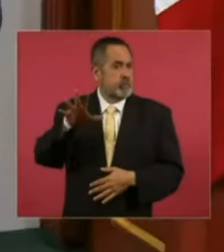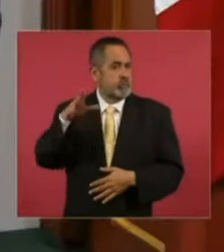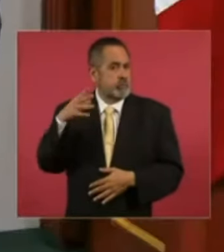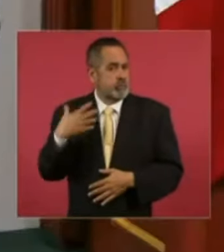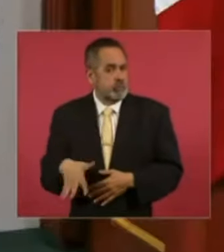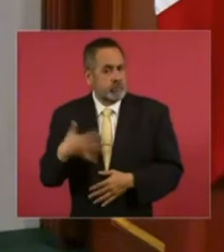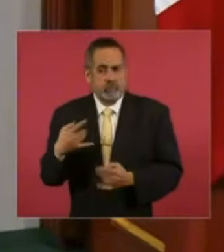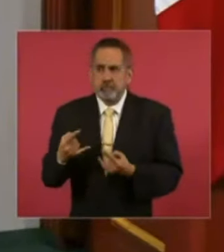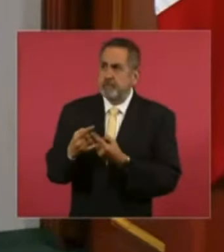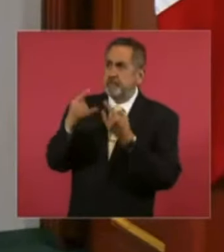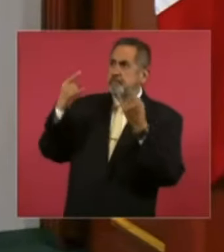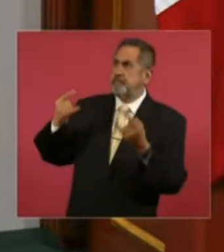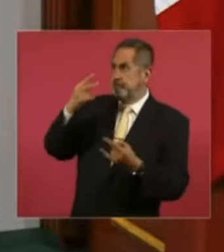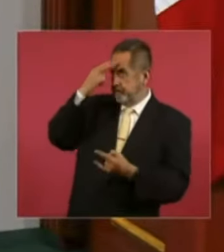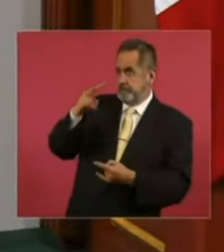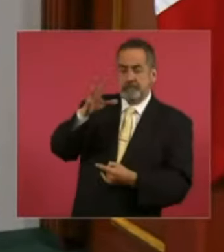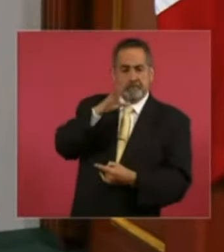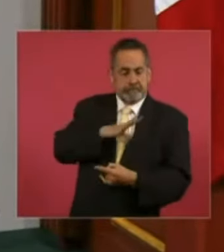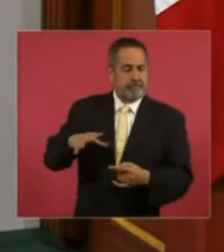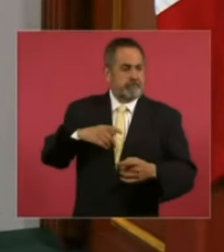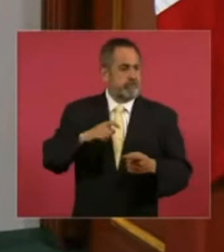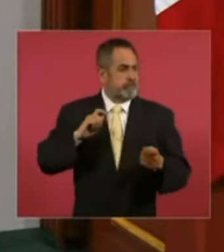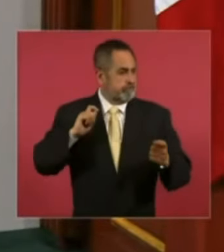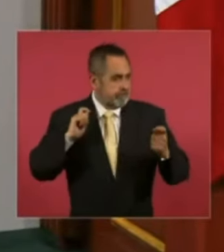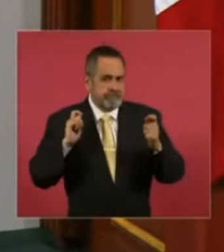mi interpretación sea...